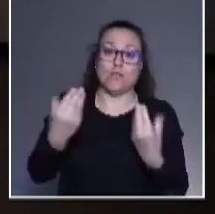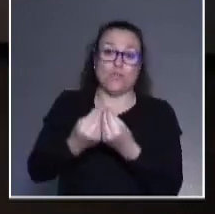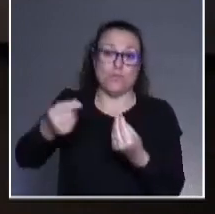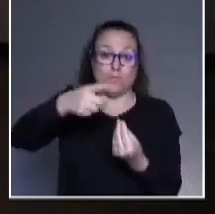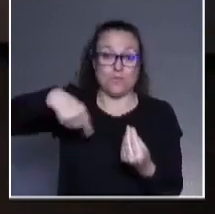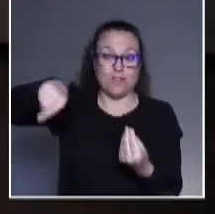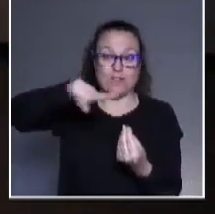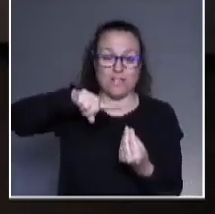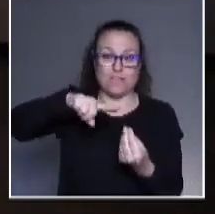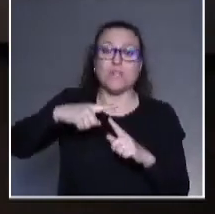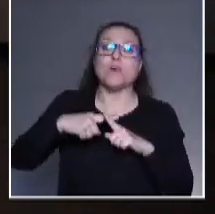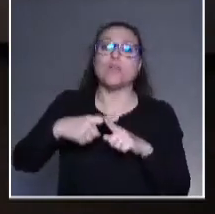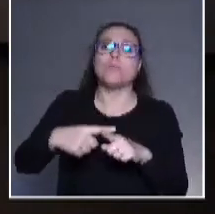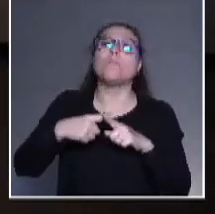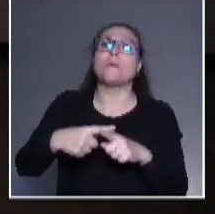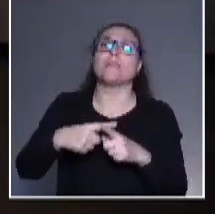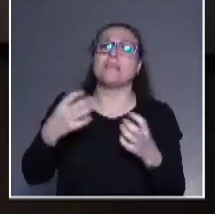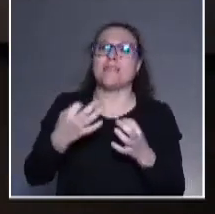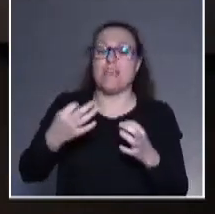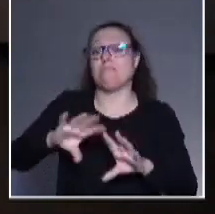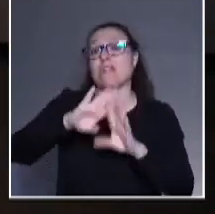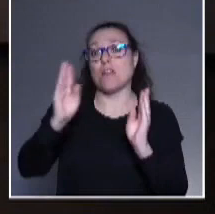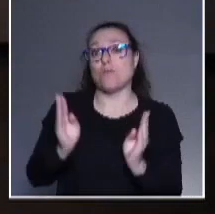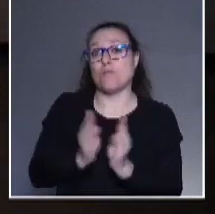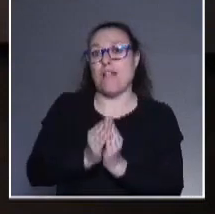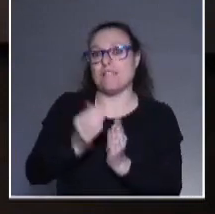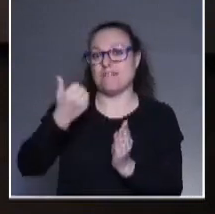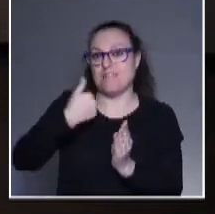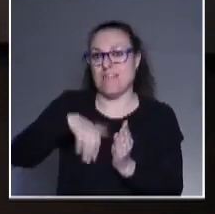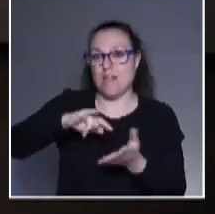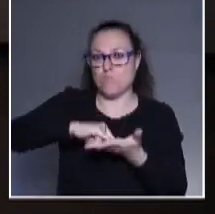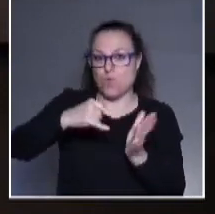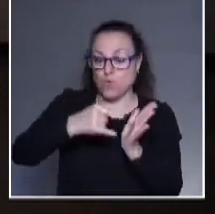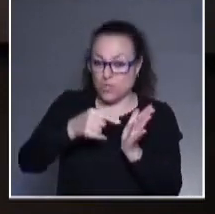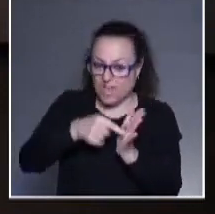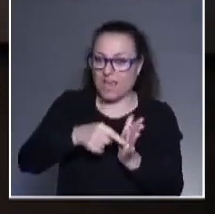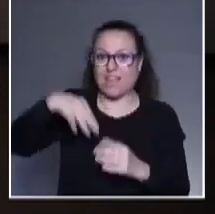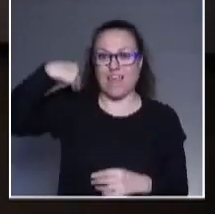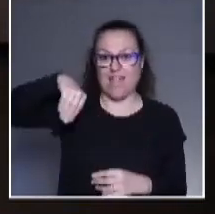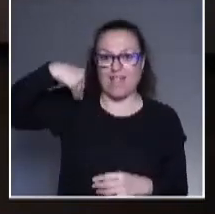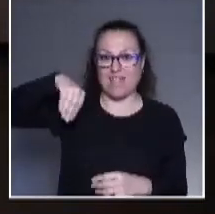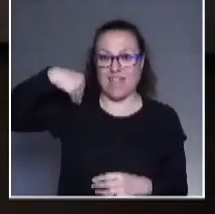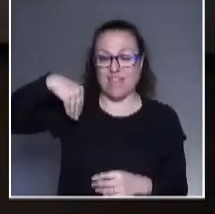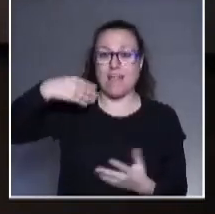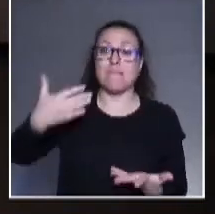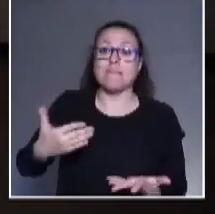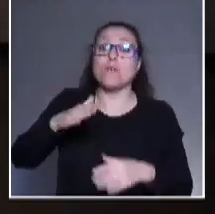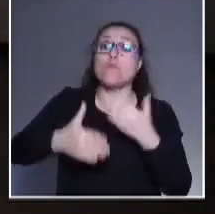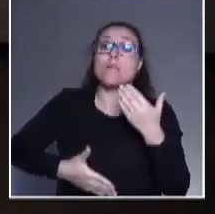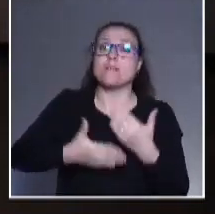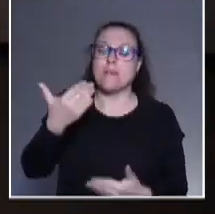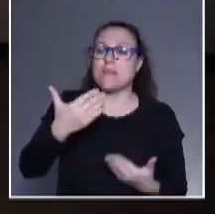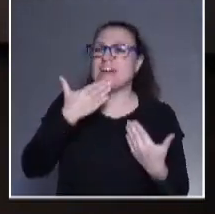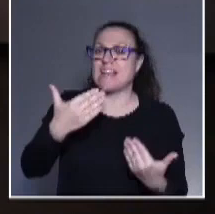vosaltres compartint els resultats que hem obtingut del nostre projecte i de la nostra càtedra. Així que, per començar,